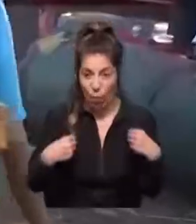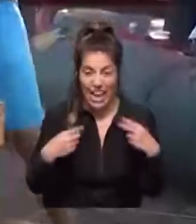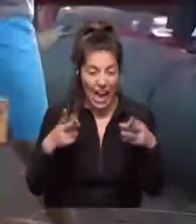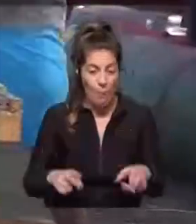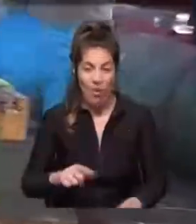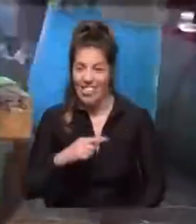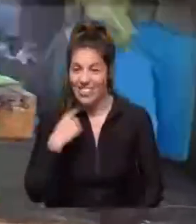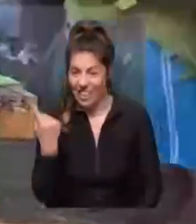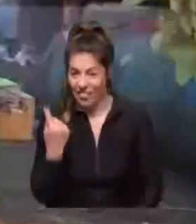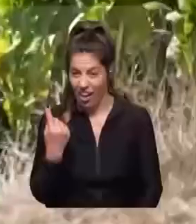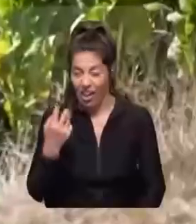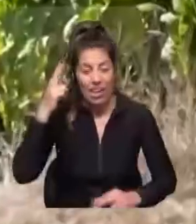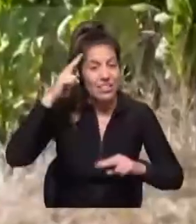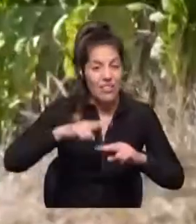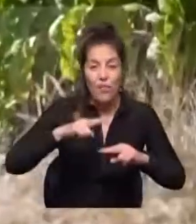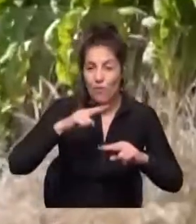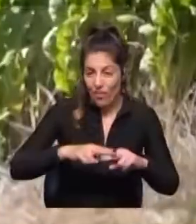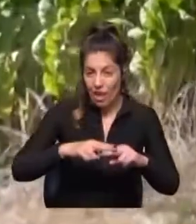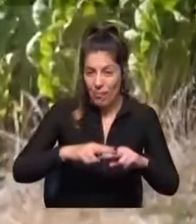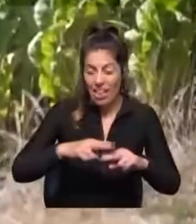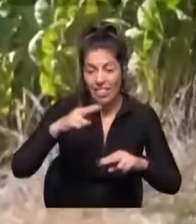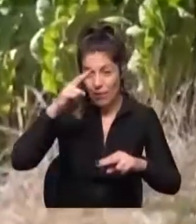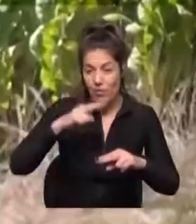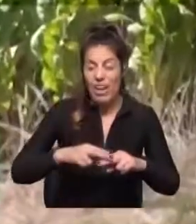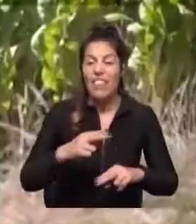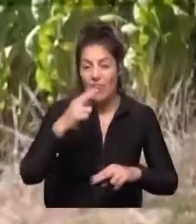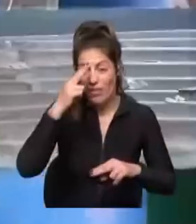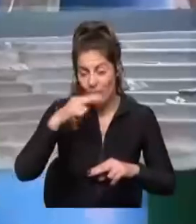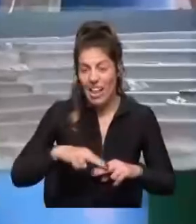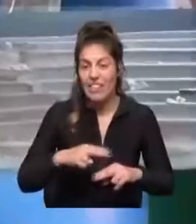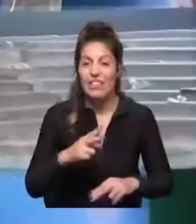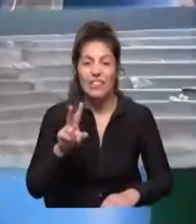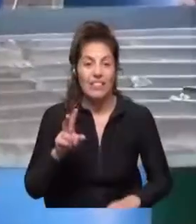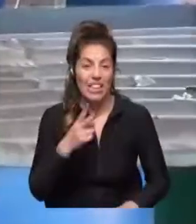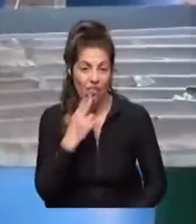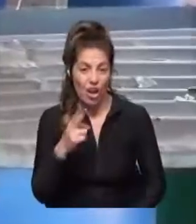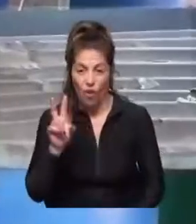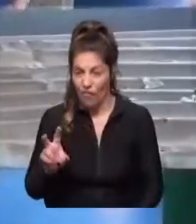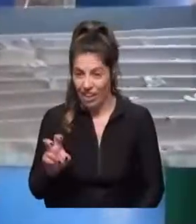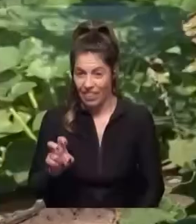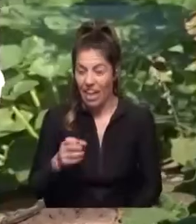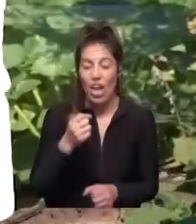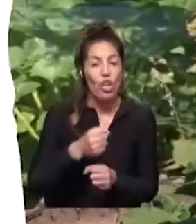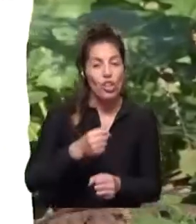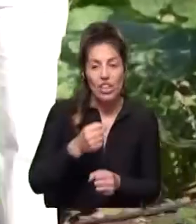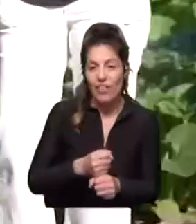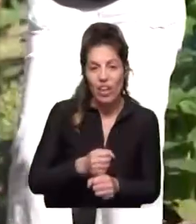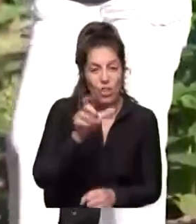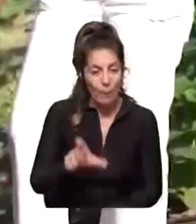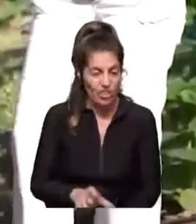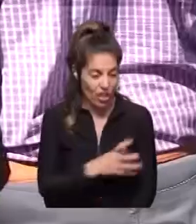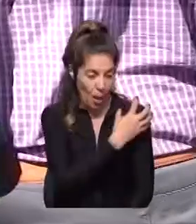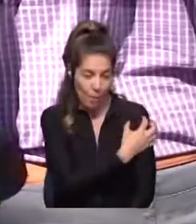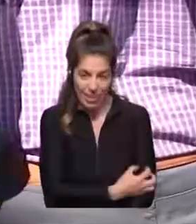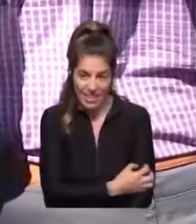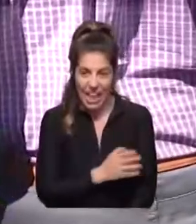zafra se enferman de algo que se llama la enfermedad en tabaco verde los trabajadores en son personas que están empobrecidas